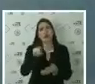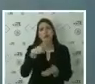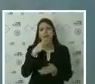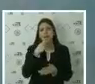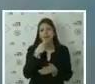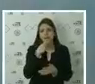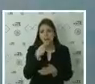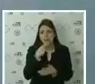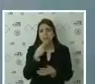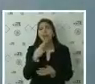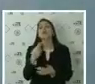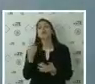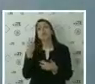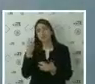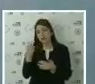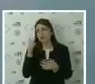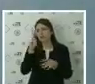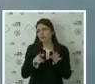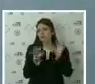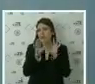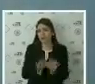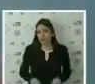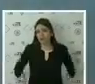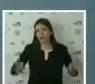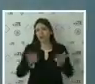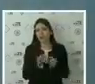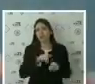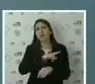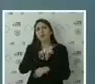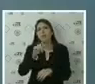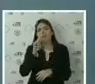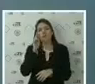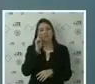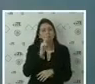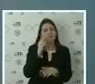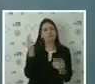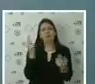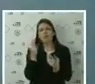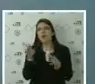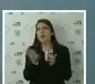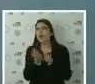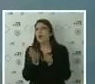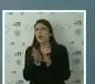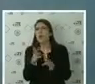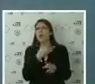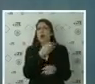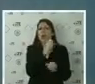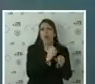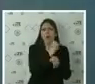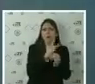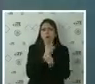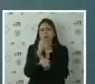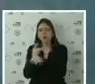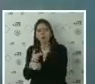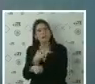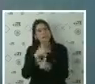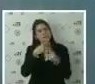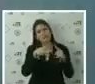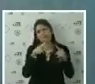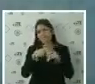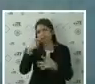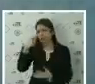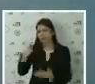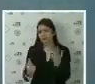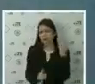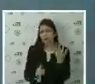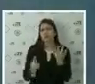ustedes. Entonces, creo que es muy importante que veamos cuál es el abanico de oportunidades que tenemos para participar y que a lo